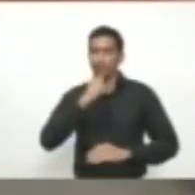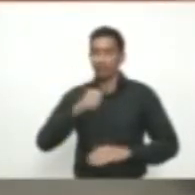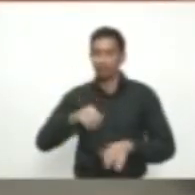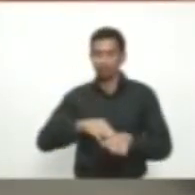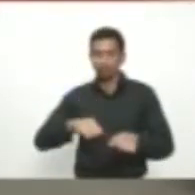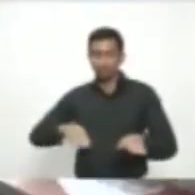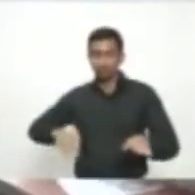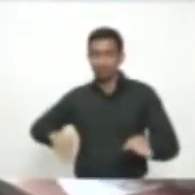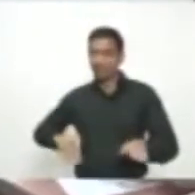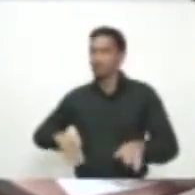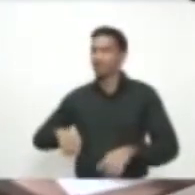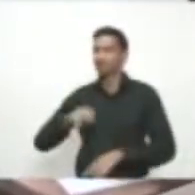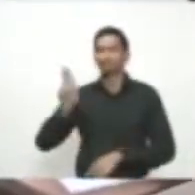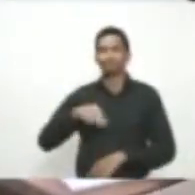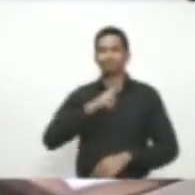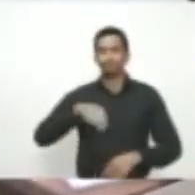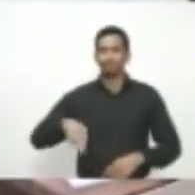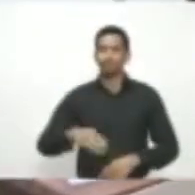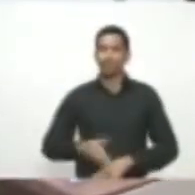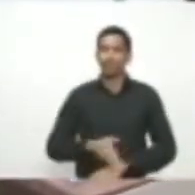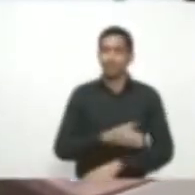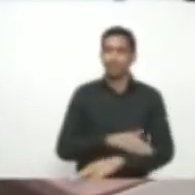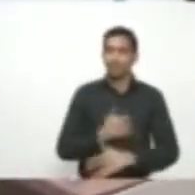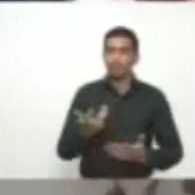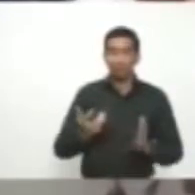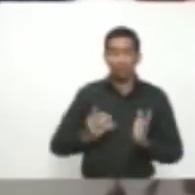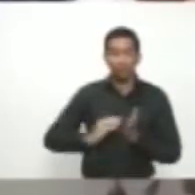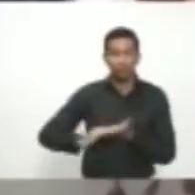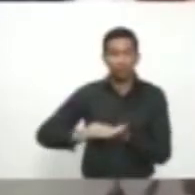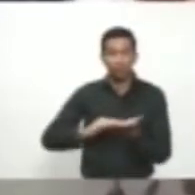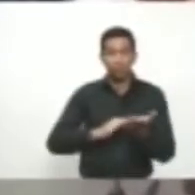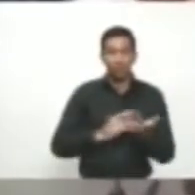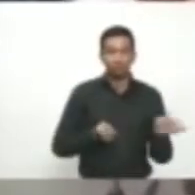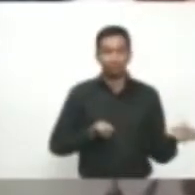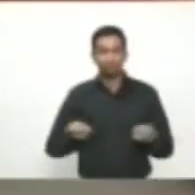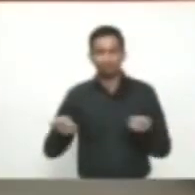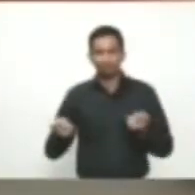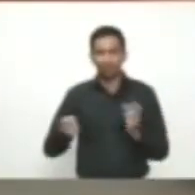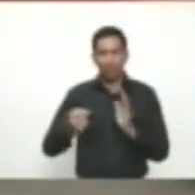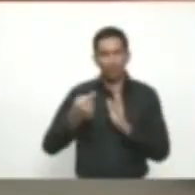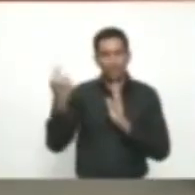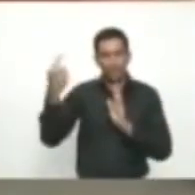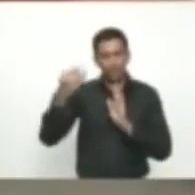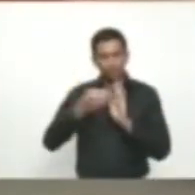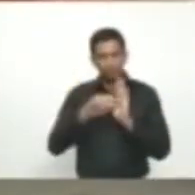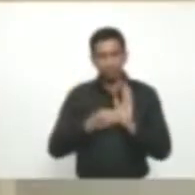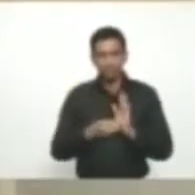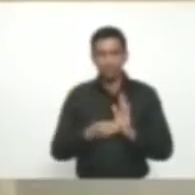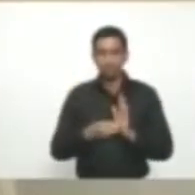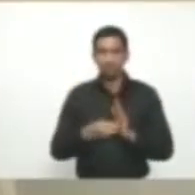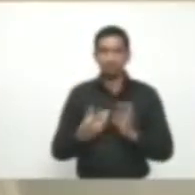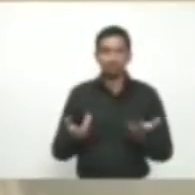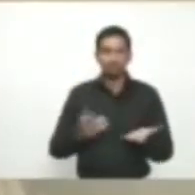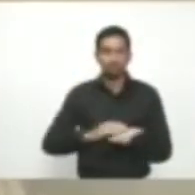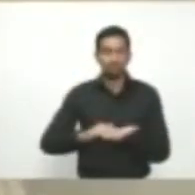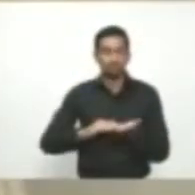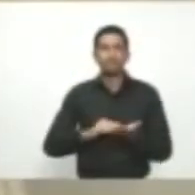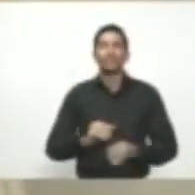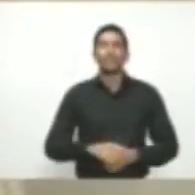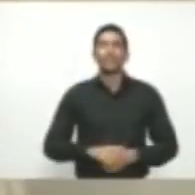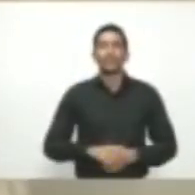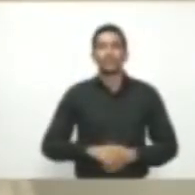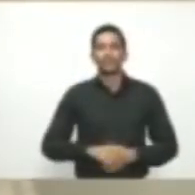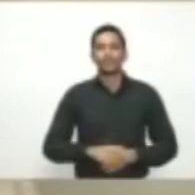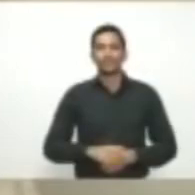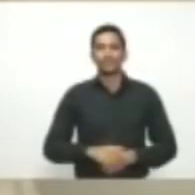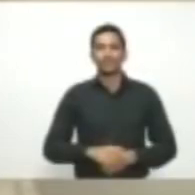hubo debate y control político en el Cabildo al momento de analizar el proyecto de acuerdo. Pilar Bustamante, Las Noticias, un compromiso